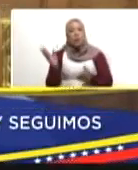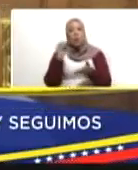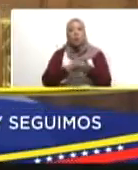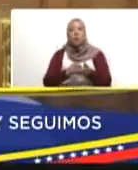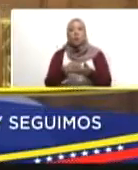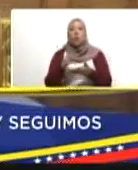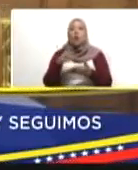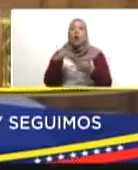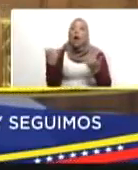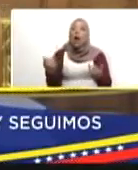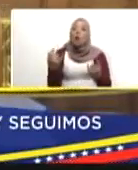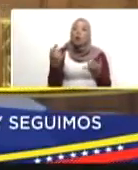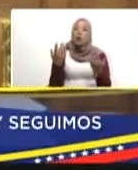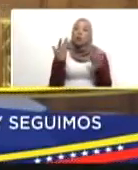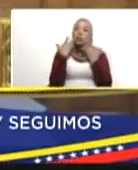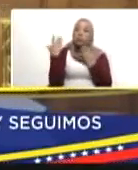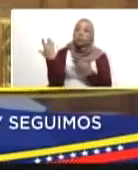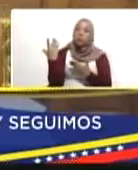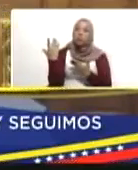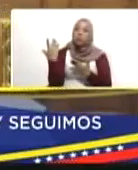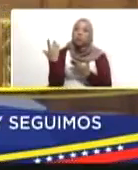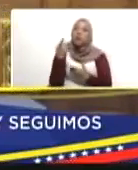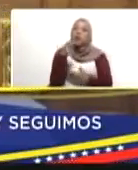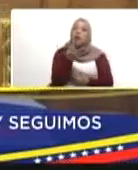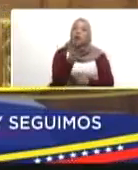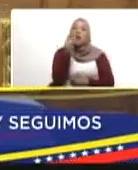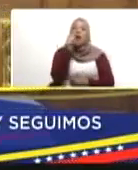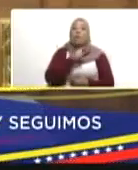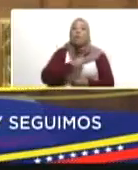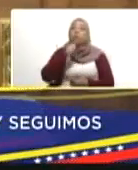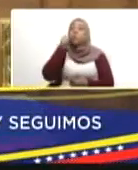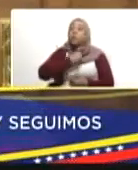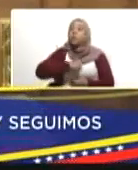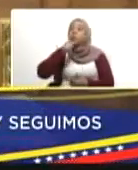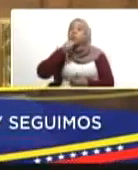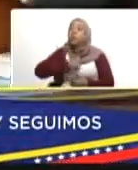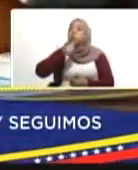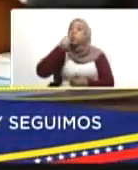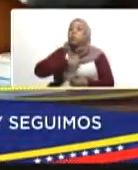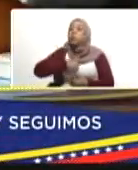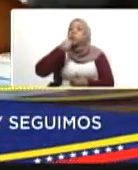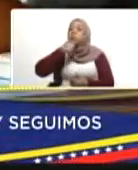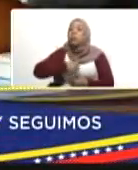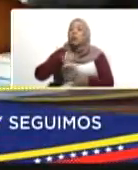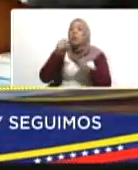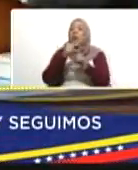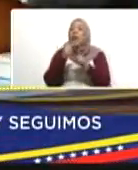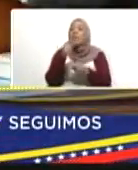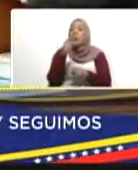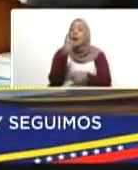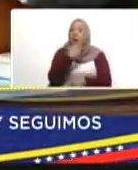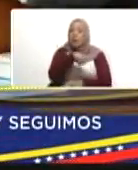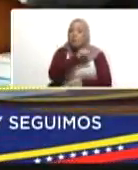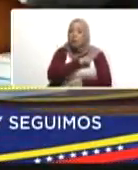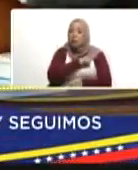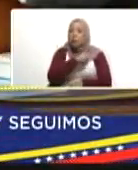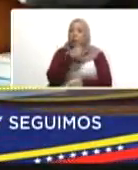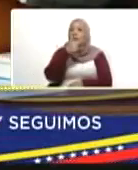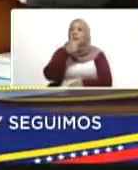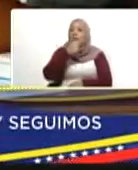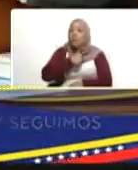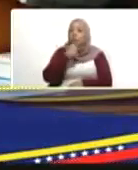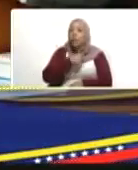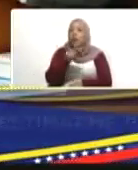traídas al tiempo actual la r de la resistencia firme permanente